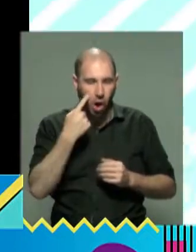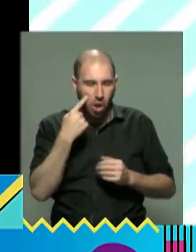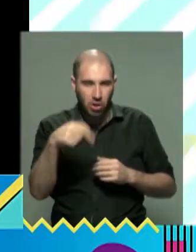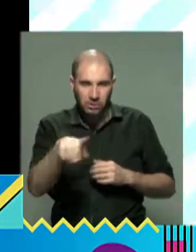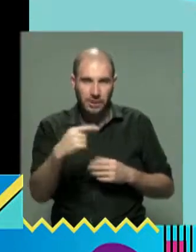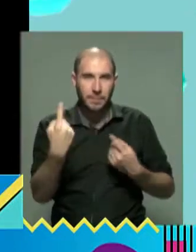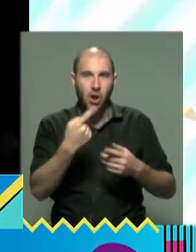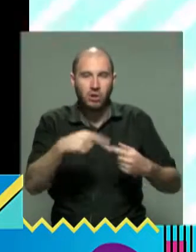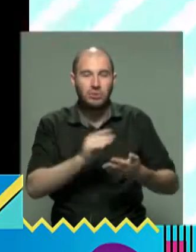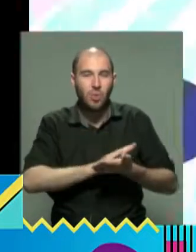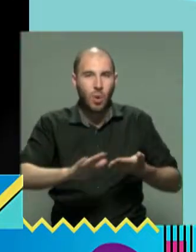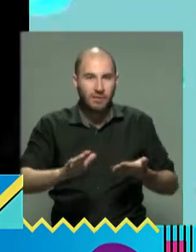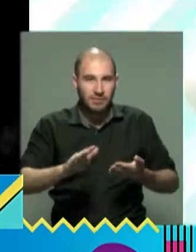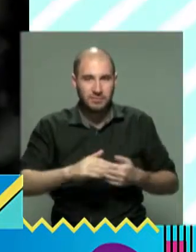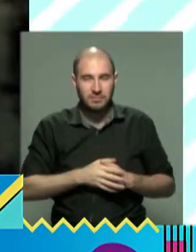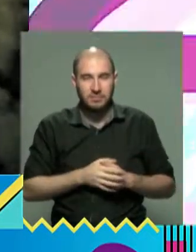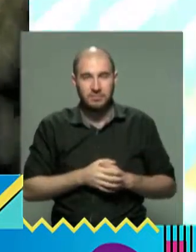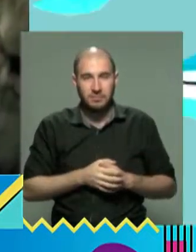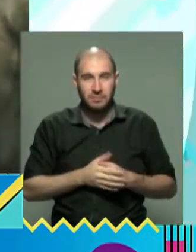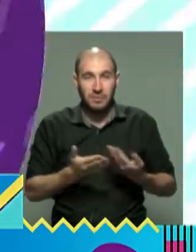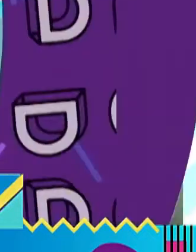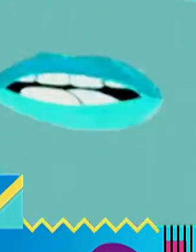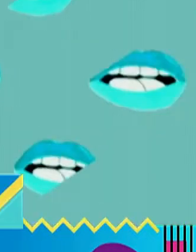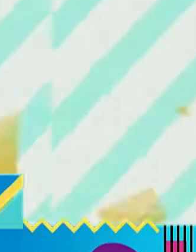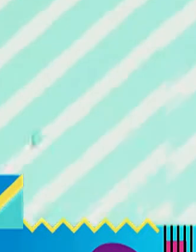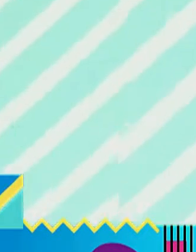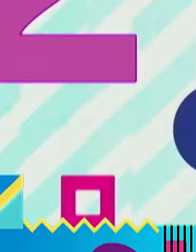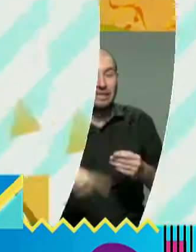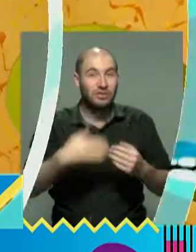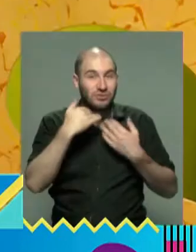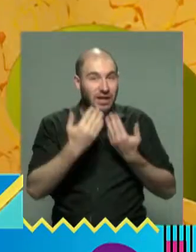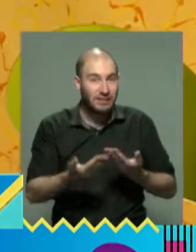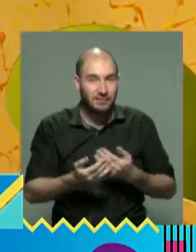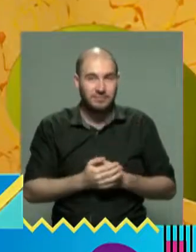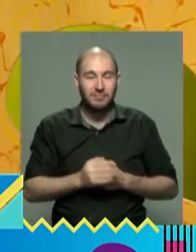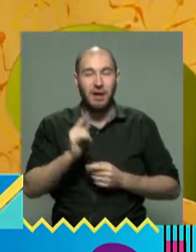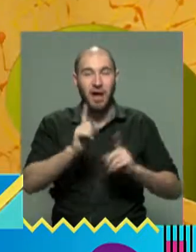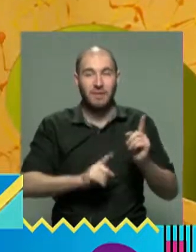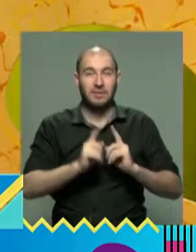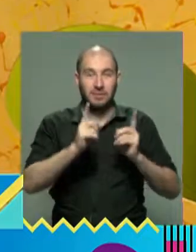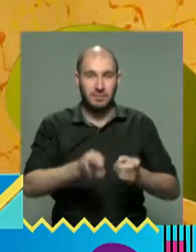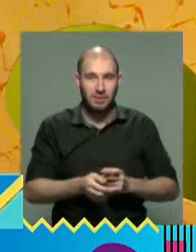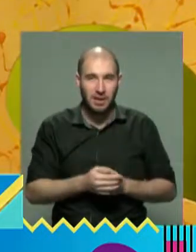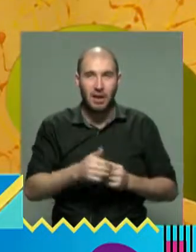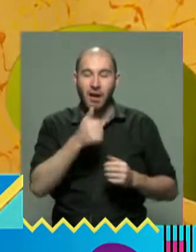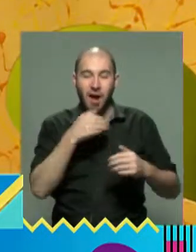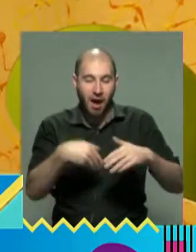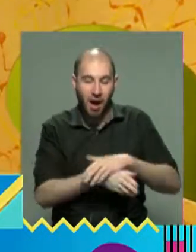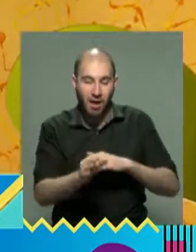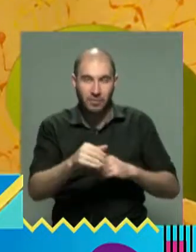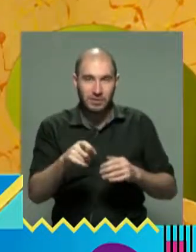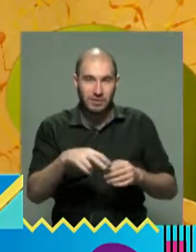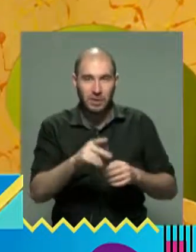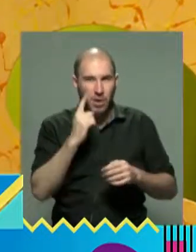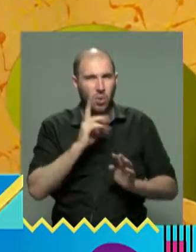cuando encuentra algo nuevo, bueno, no sabemos qué es lo que hay. Inclusive a veces están con agua, entonces hay que caminar con